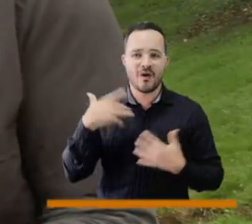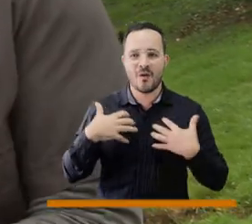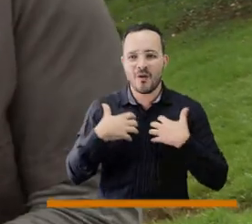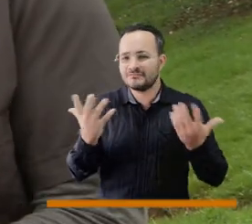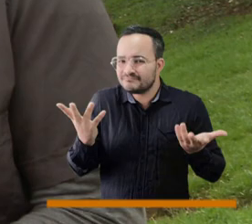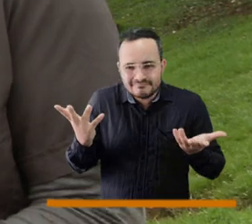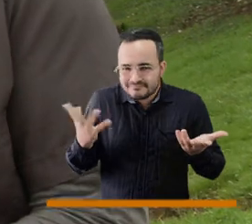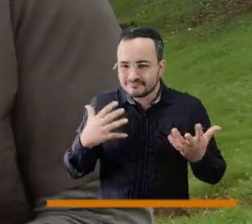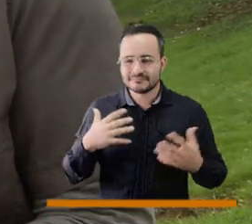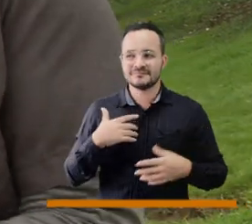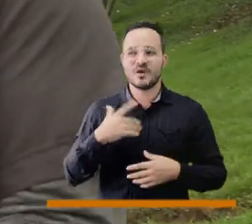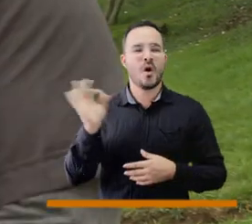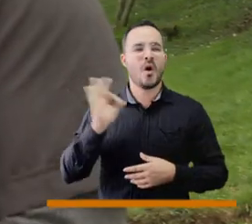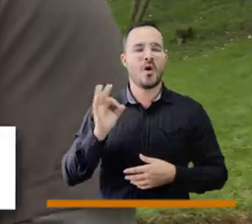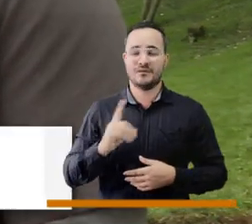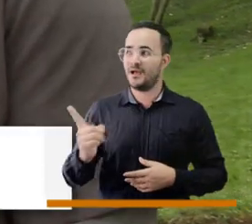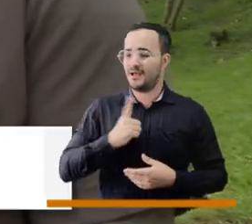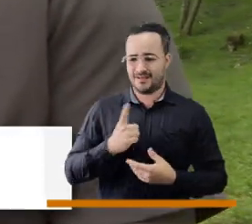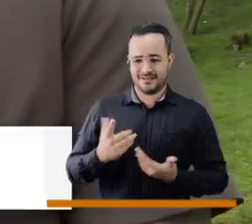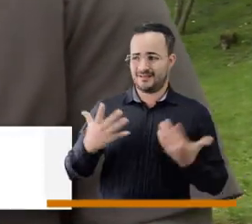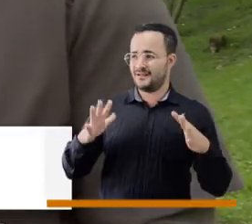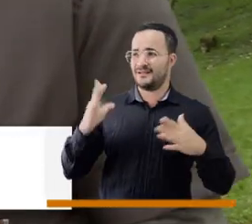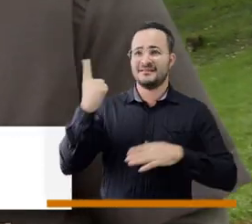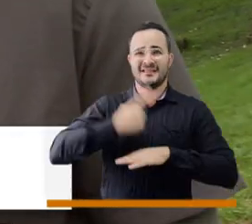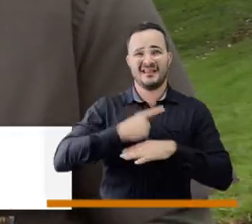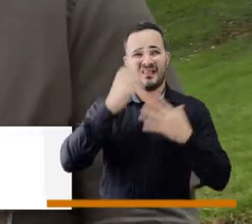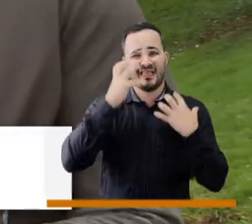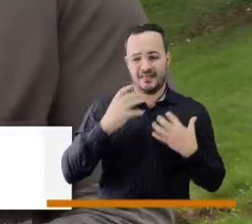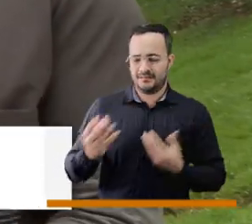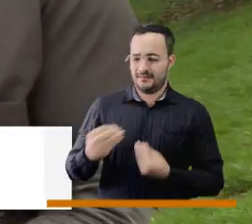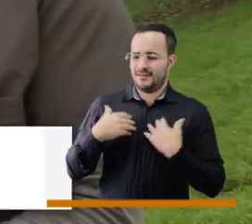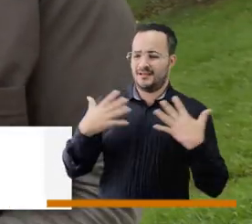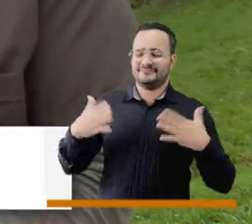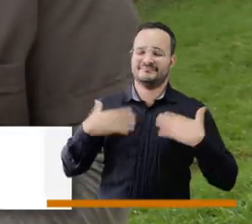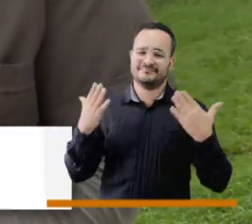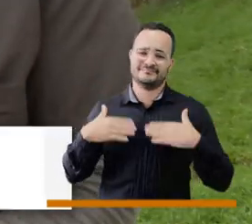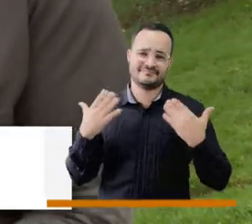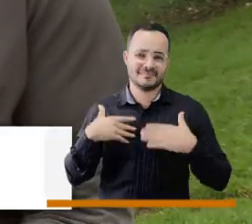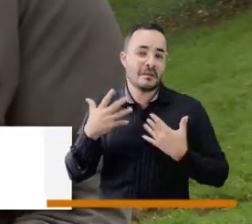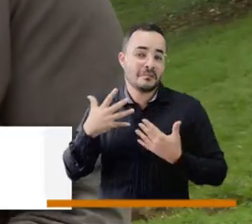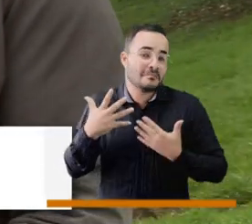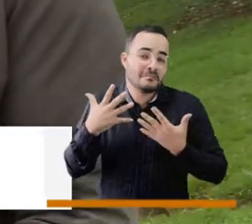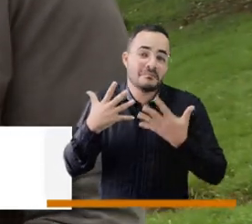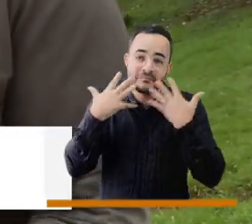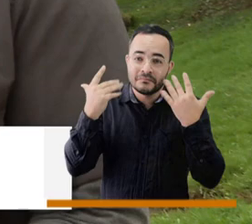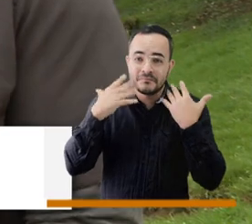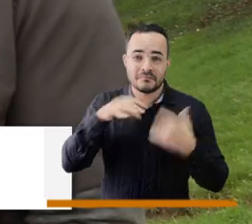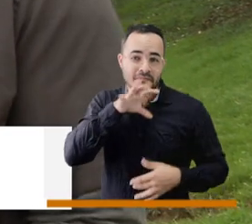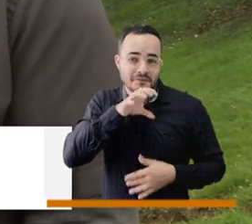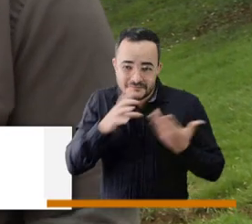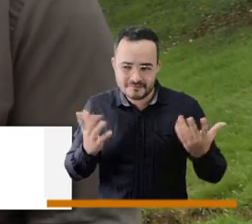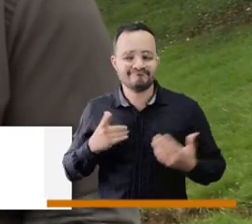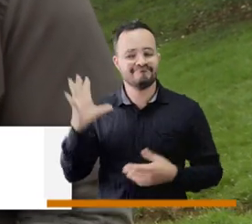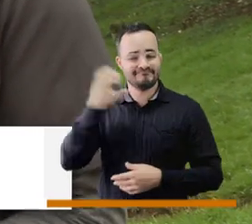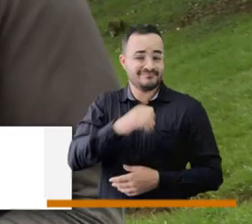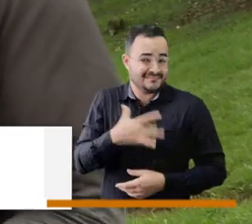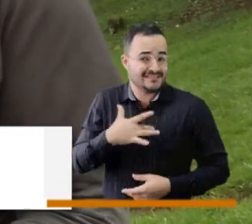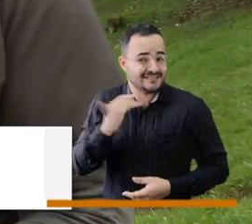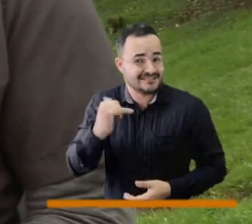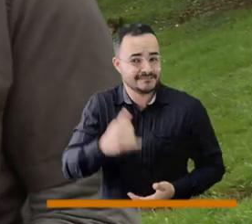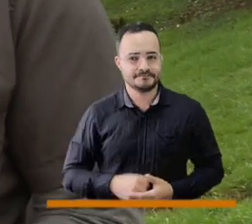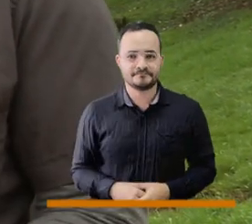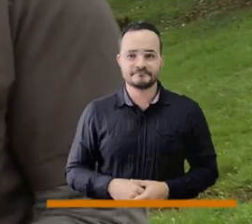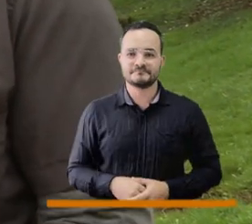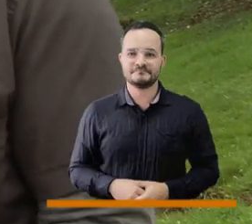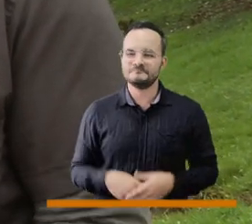personas, que lo único que los espera en la casa es un animalito, que lo único que les alegra el día es el perro, el gato. Entonces todo esto nos hace darnos cuenta